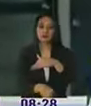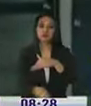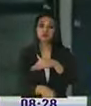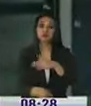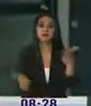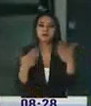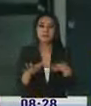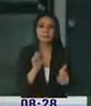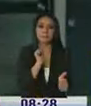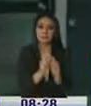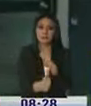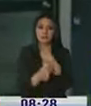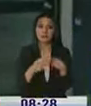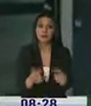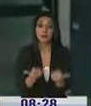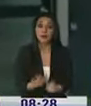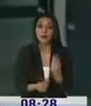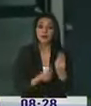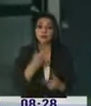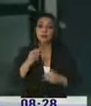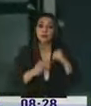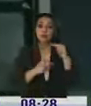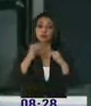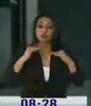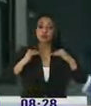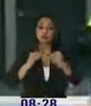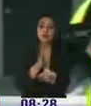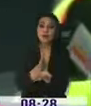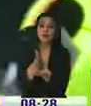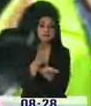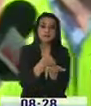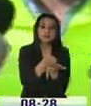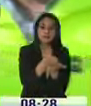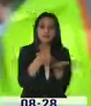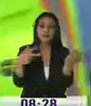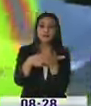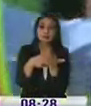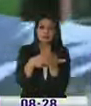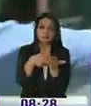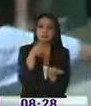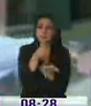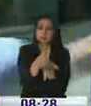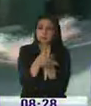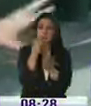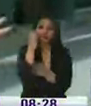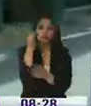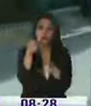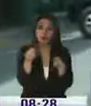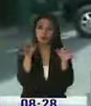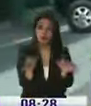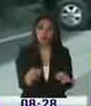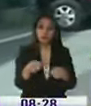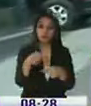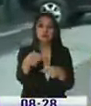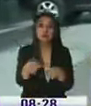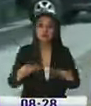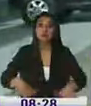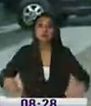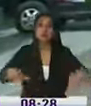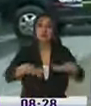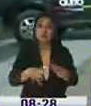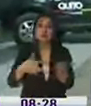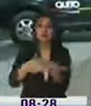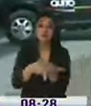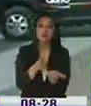y ahora lo que estamos haciendo es la construcción de la obra civil de los accesos a esa estación. Aquí en un futuro, justo detrás de nosotros, estará ubicado uno de